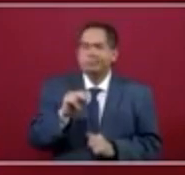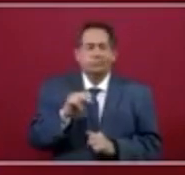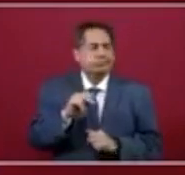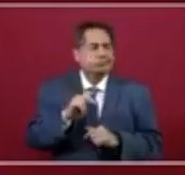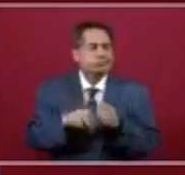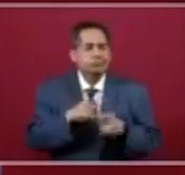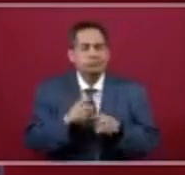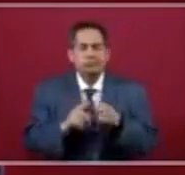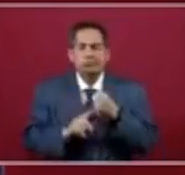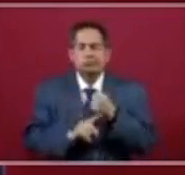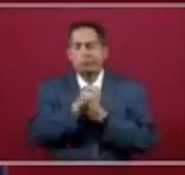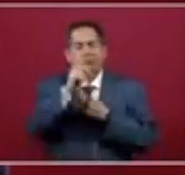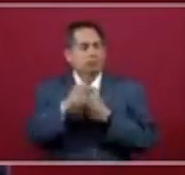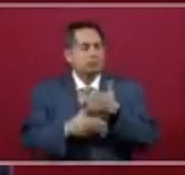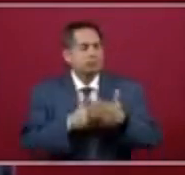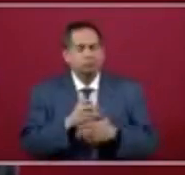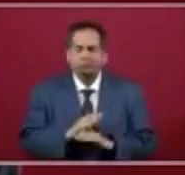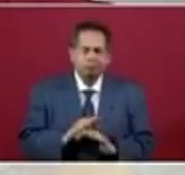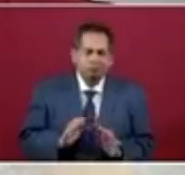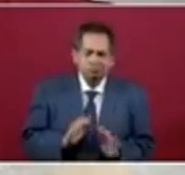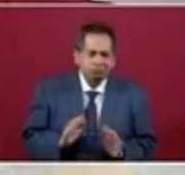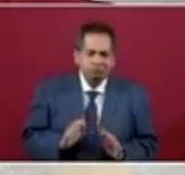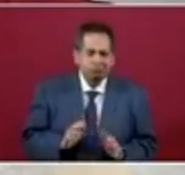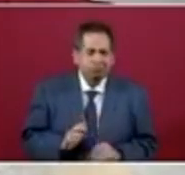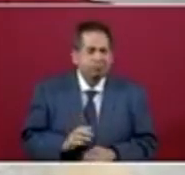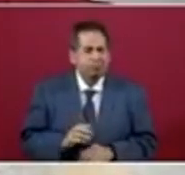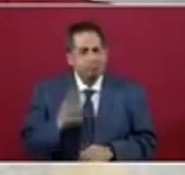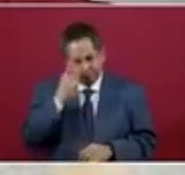conflictos, evitar que se